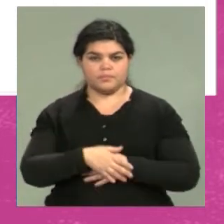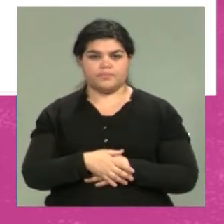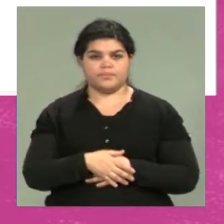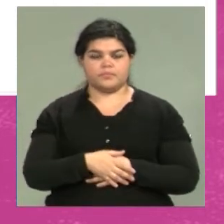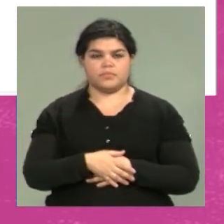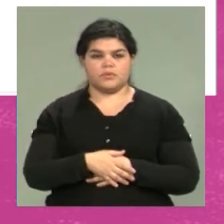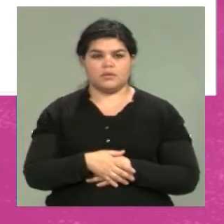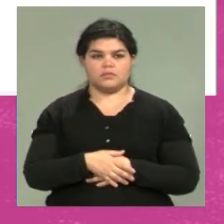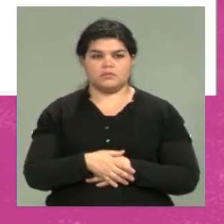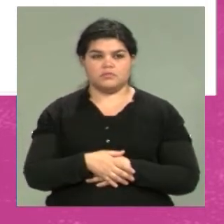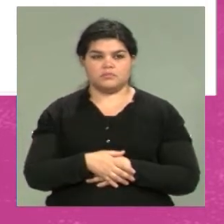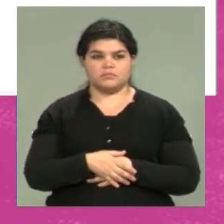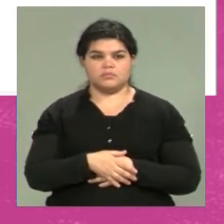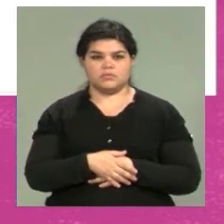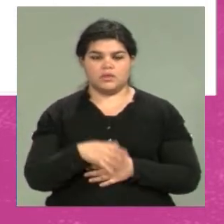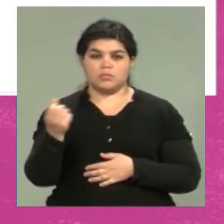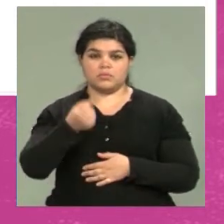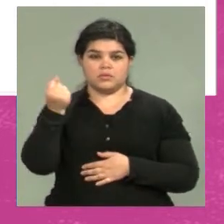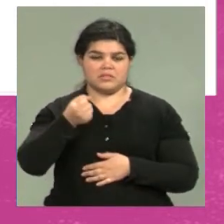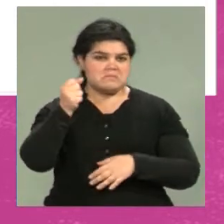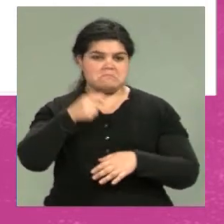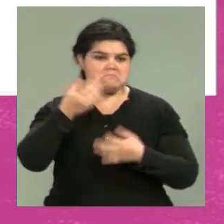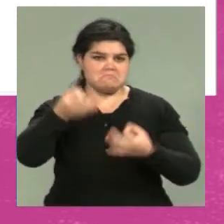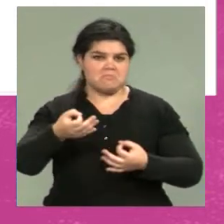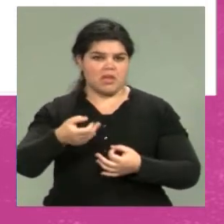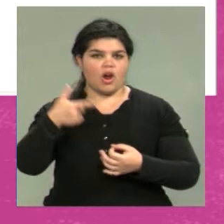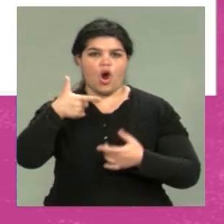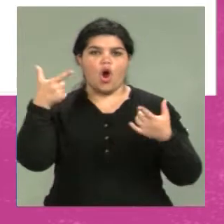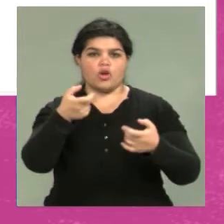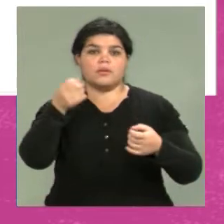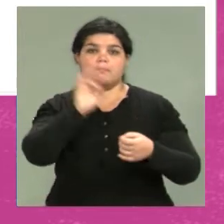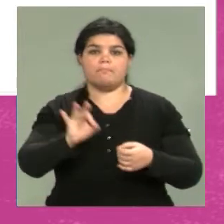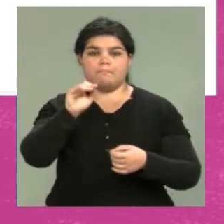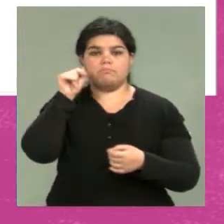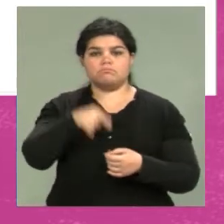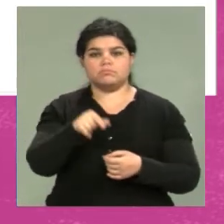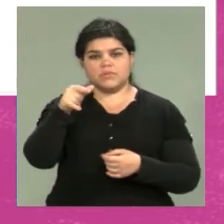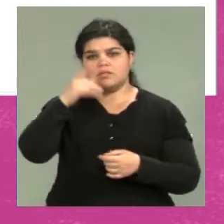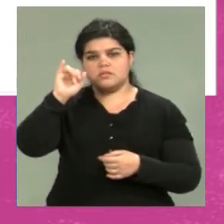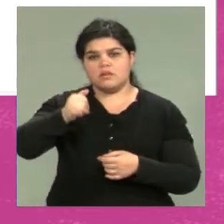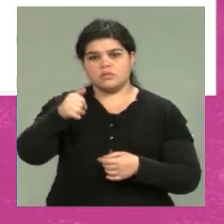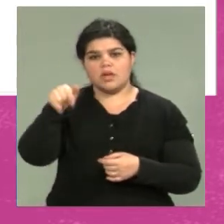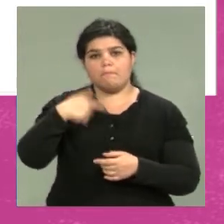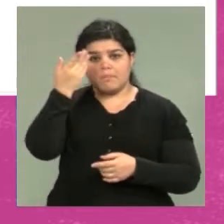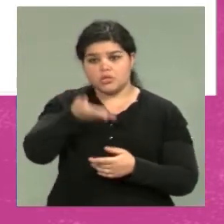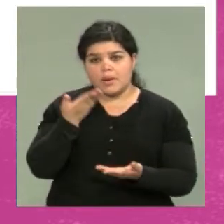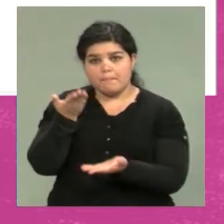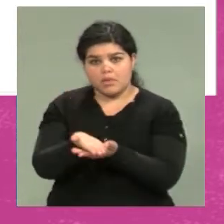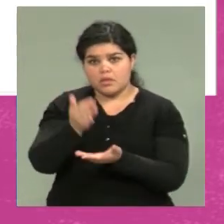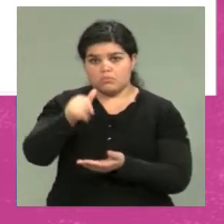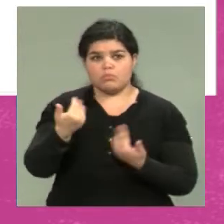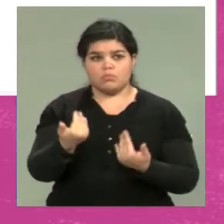es respetable que algunos estén en contra, pero la opción de la eutanasia debe estar disponible para el que la requiera.